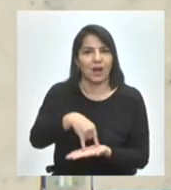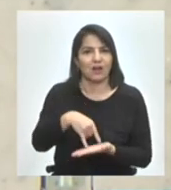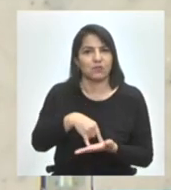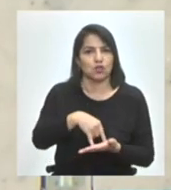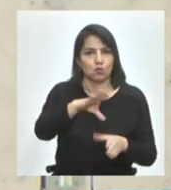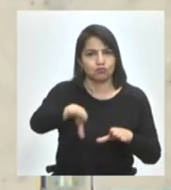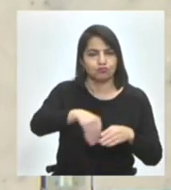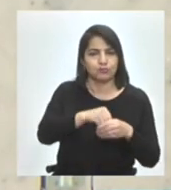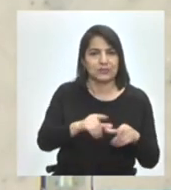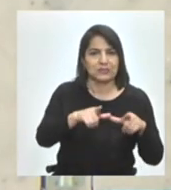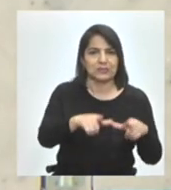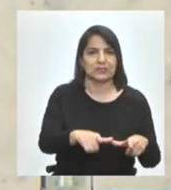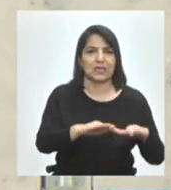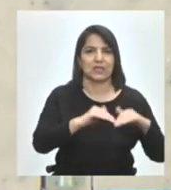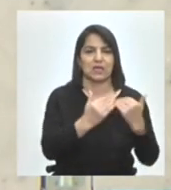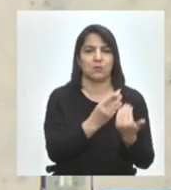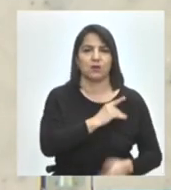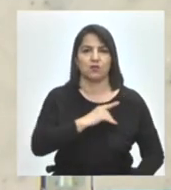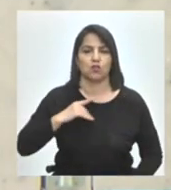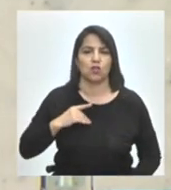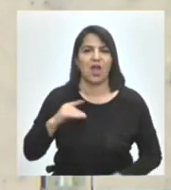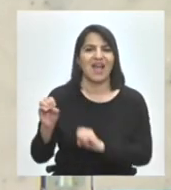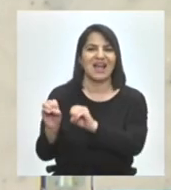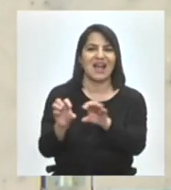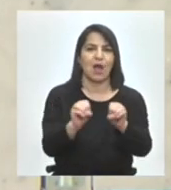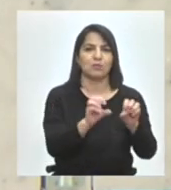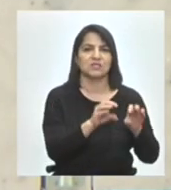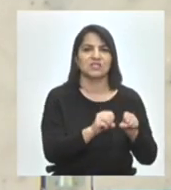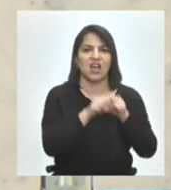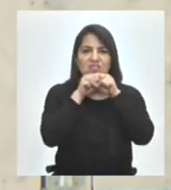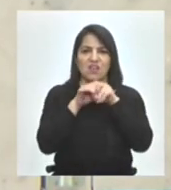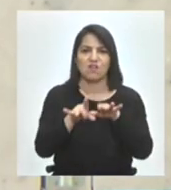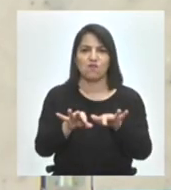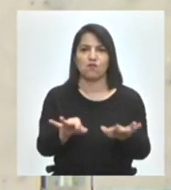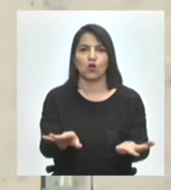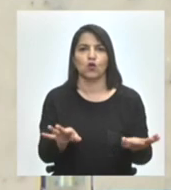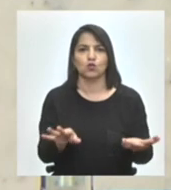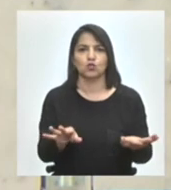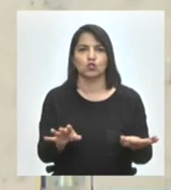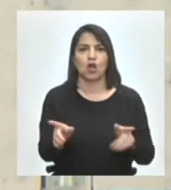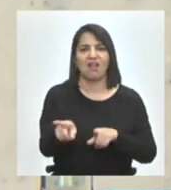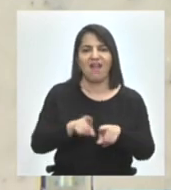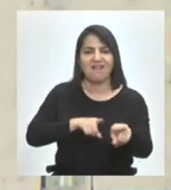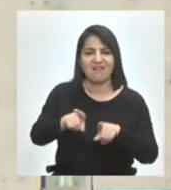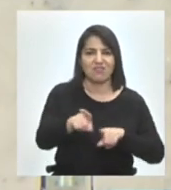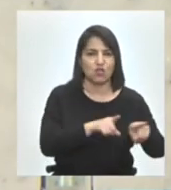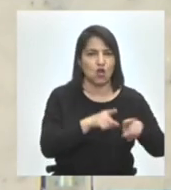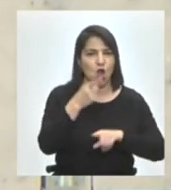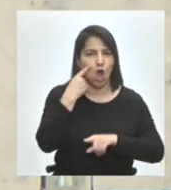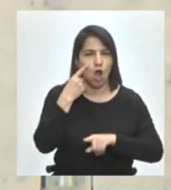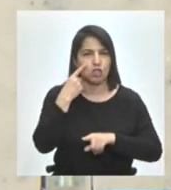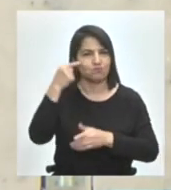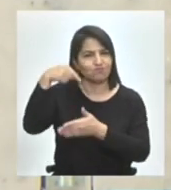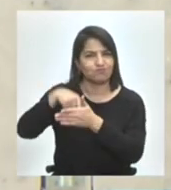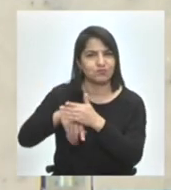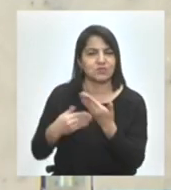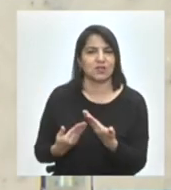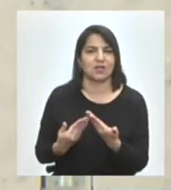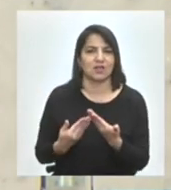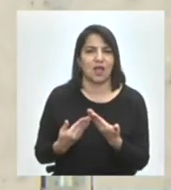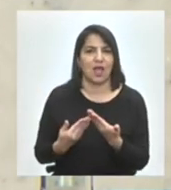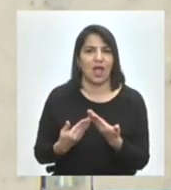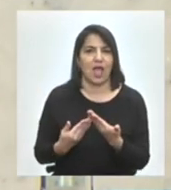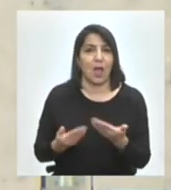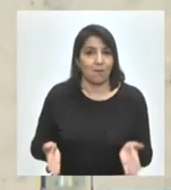cuya misión es desarrollar actividades de capacitación, difusión, extensión y gestión del conocimiento, procurando la